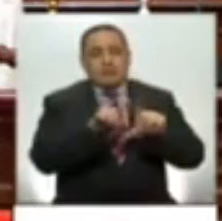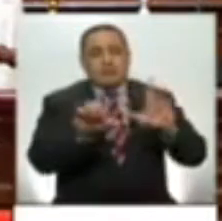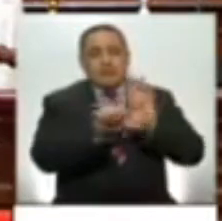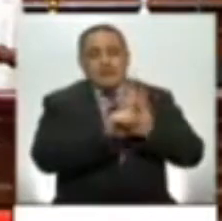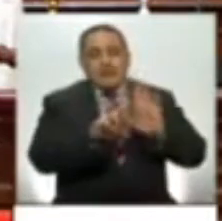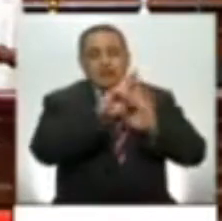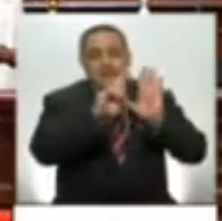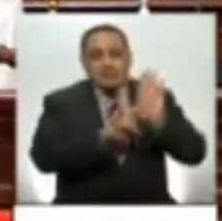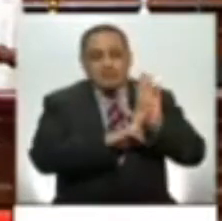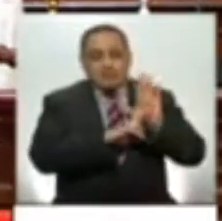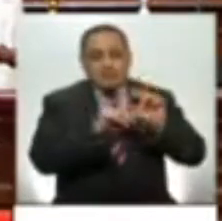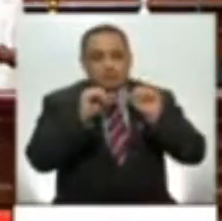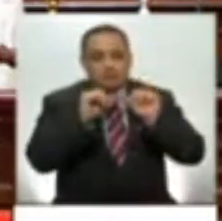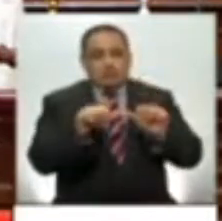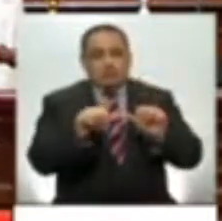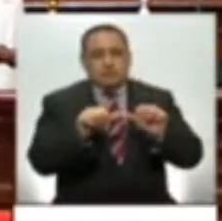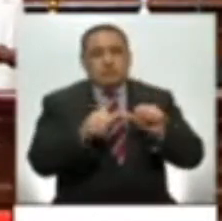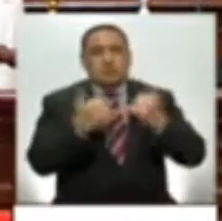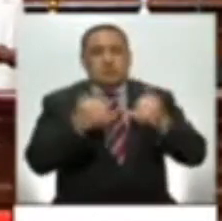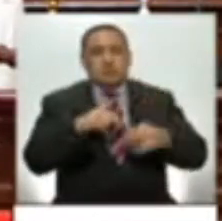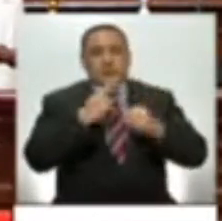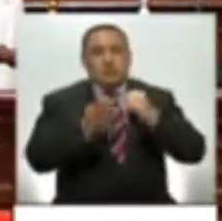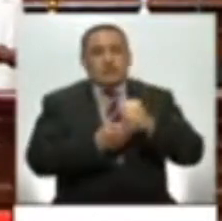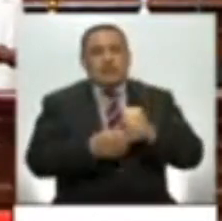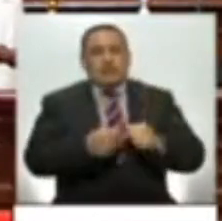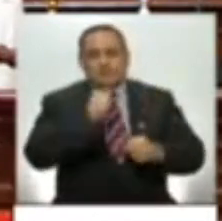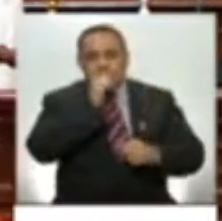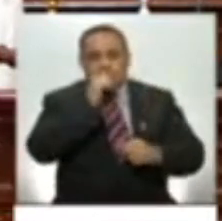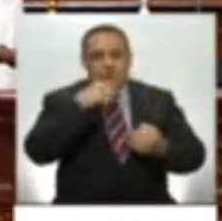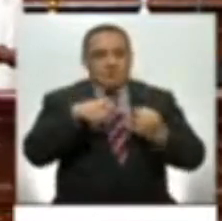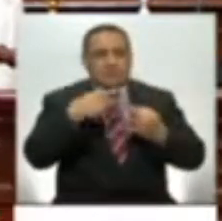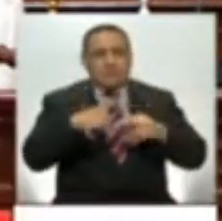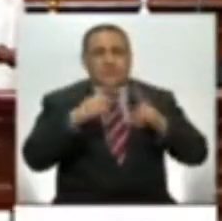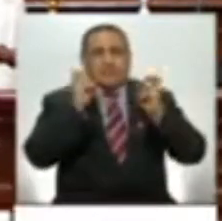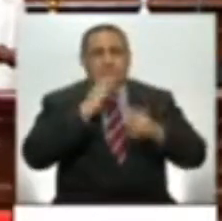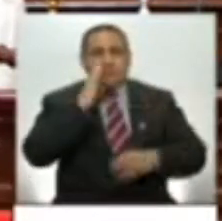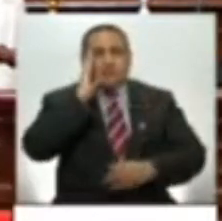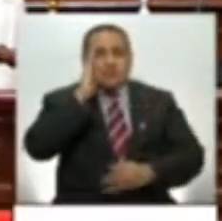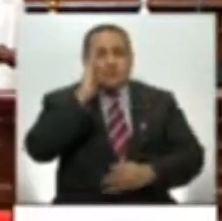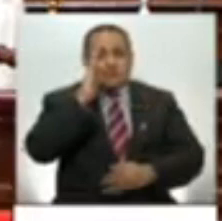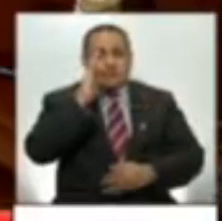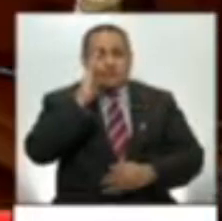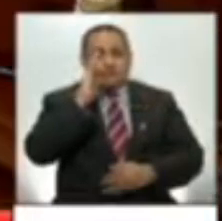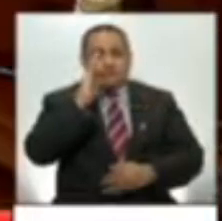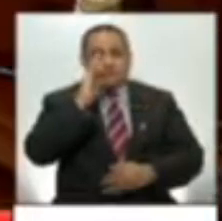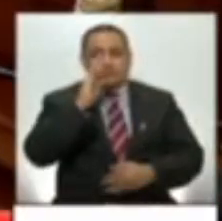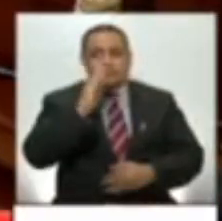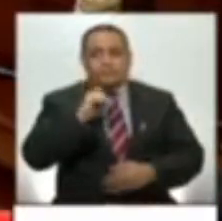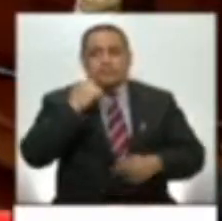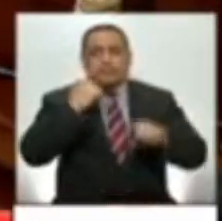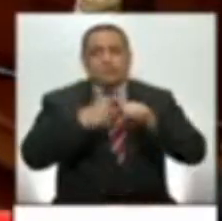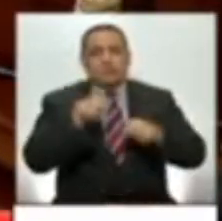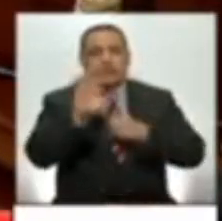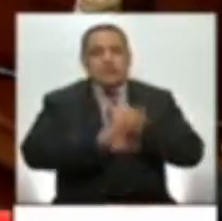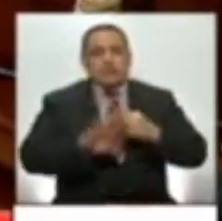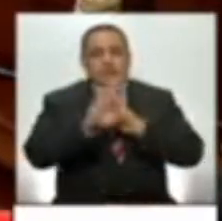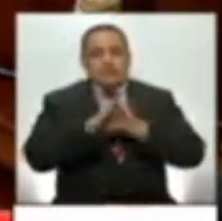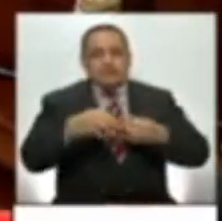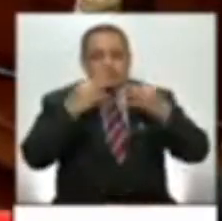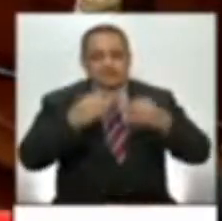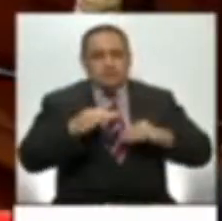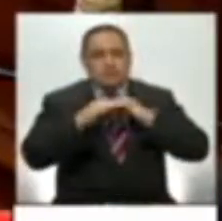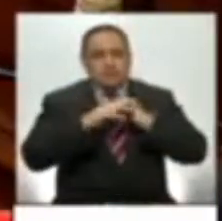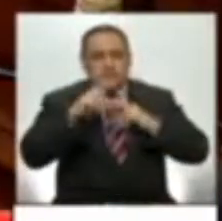legales y reglamentarias vigentes y guardar secreto en los asuntos así calificados? Por la defensa irrestricta